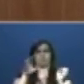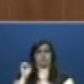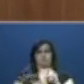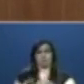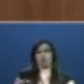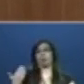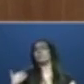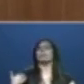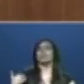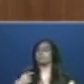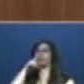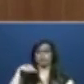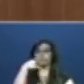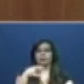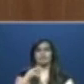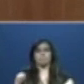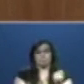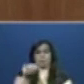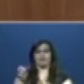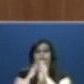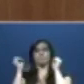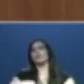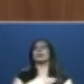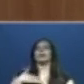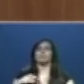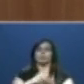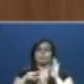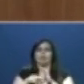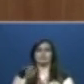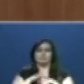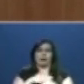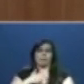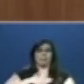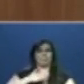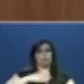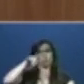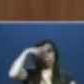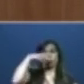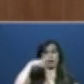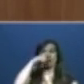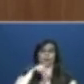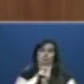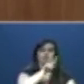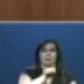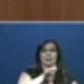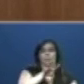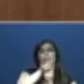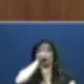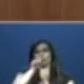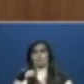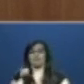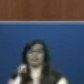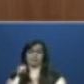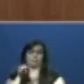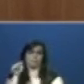2014 el plan de intervención del patrimonio cultural 2014-2020 que buscará una gestión moderna y